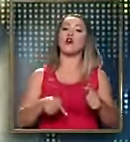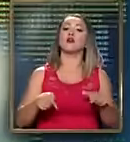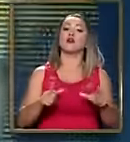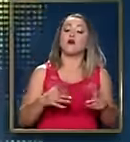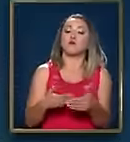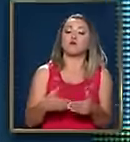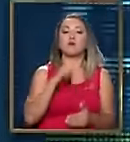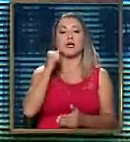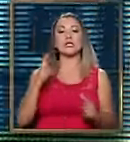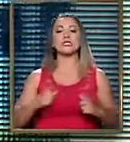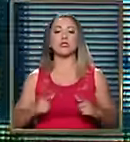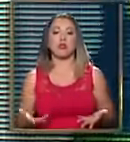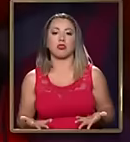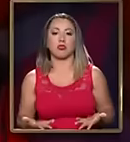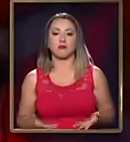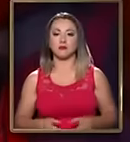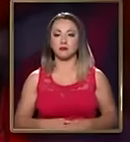cesante.